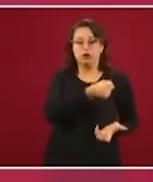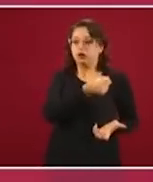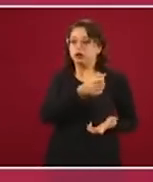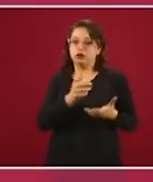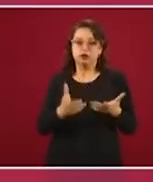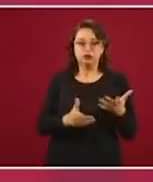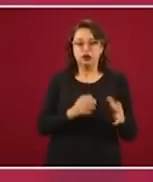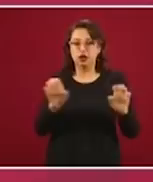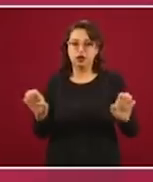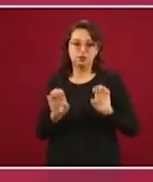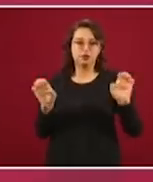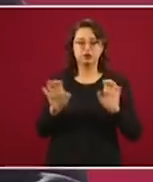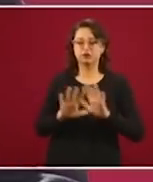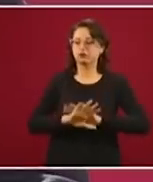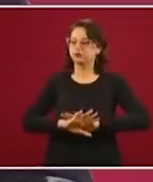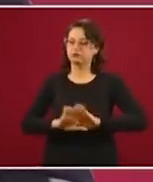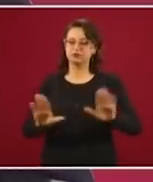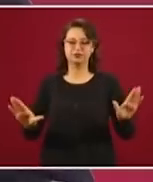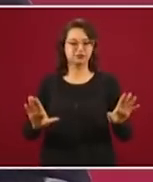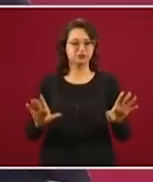Estado se hace cargo